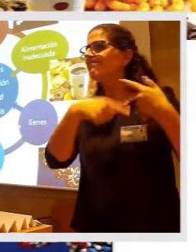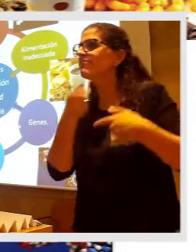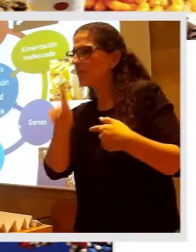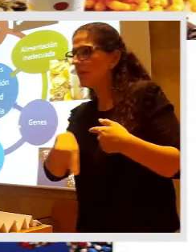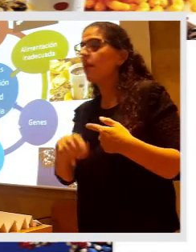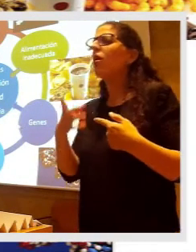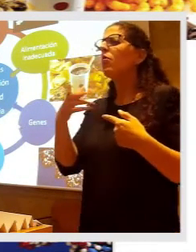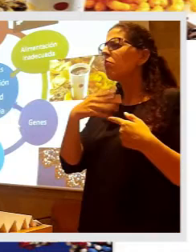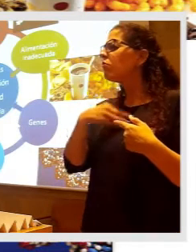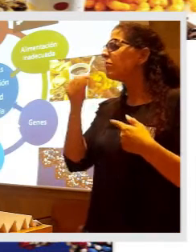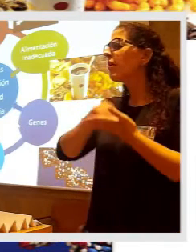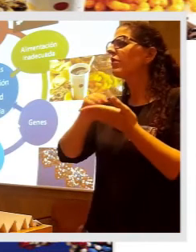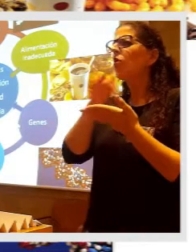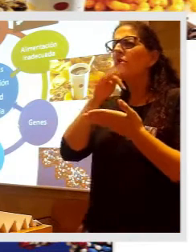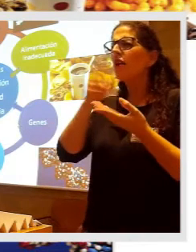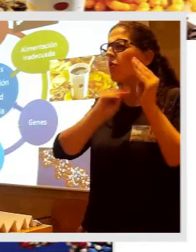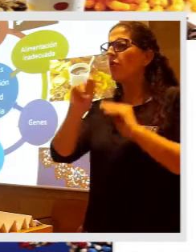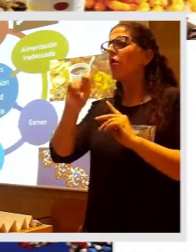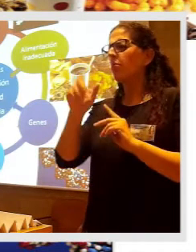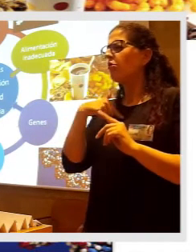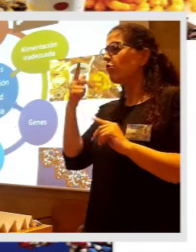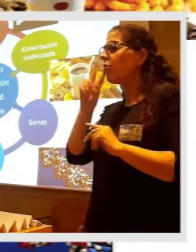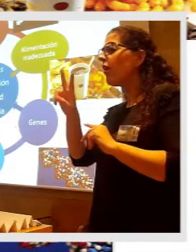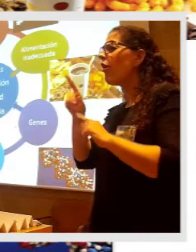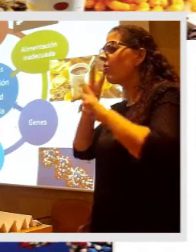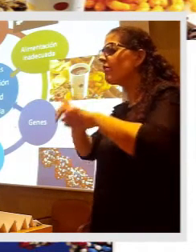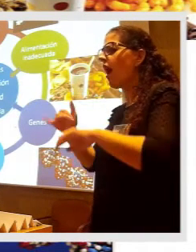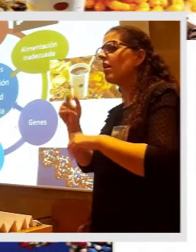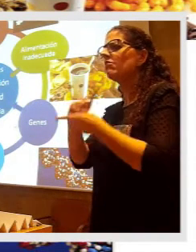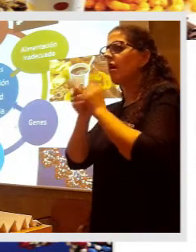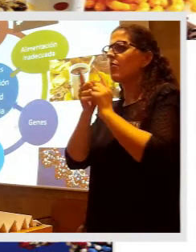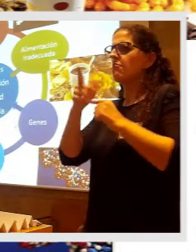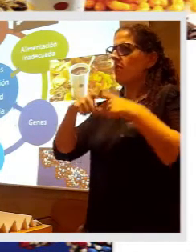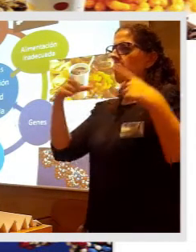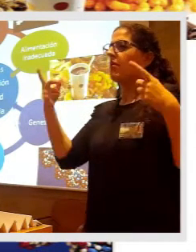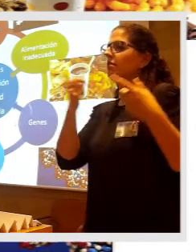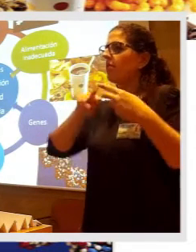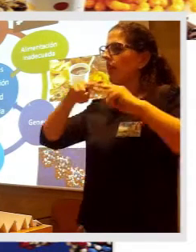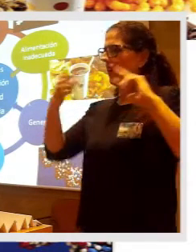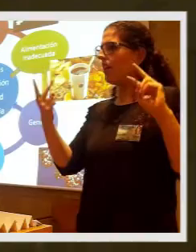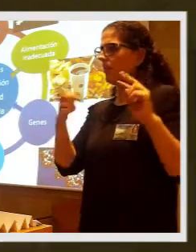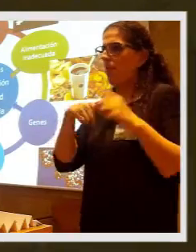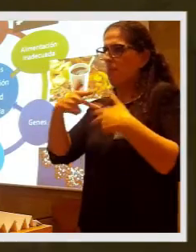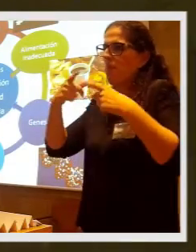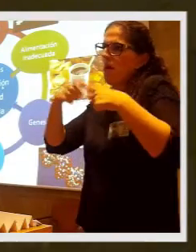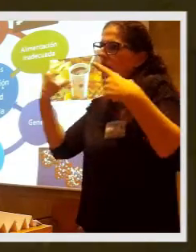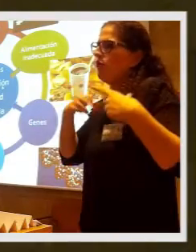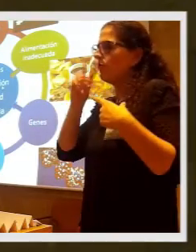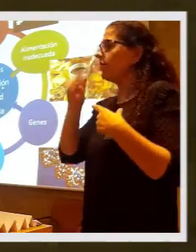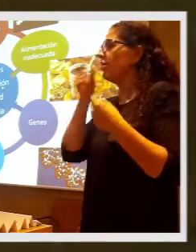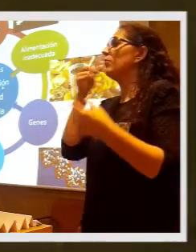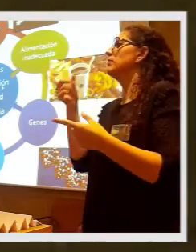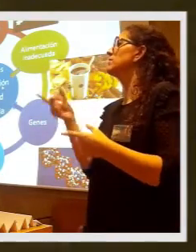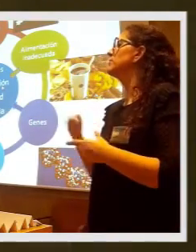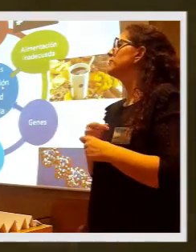pero que estoy seguro que en muy poco tiempo cada vez más estamos haciendo cosas para poder intentar modificar también ese aspecto. Todo ello se